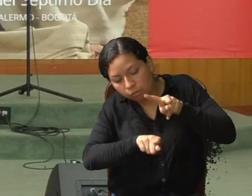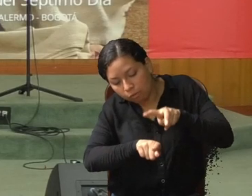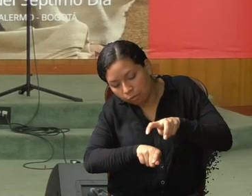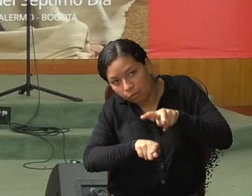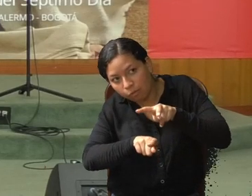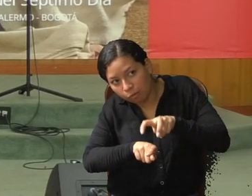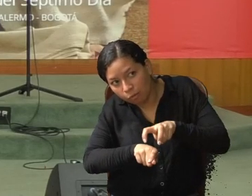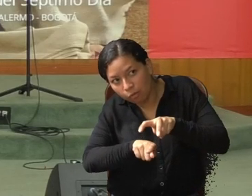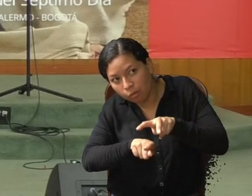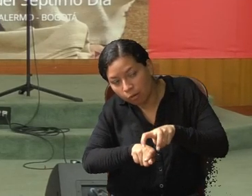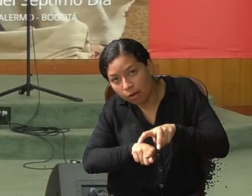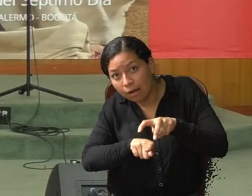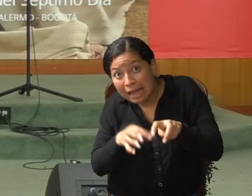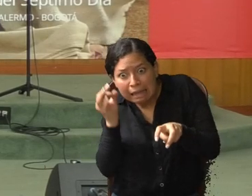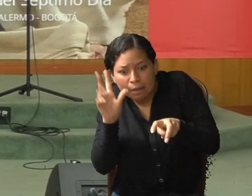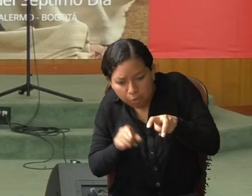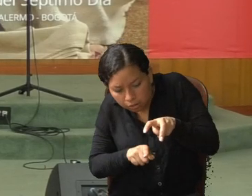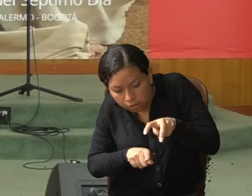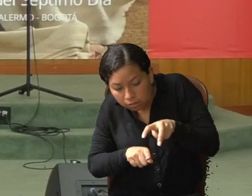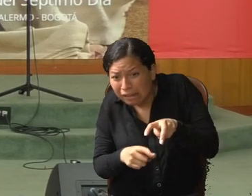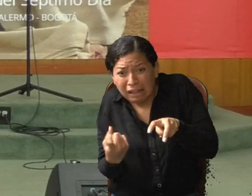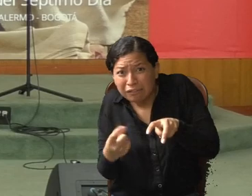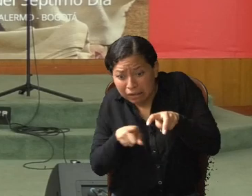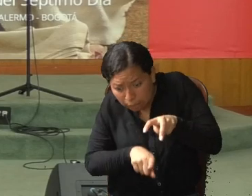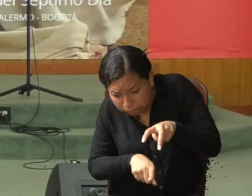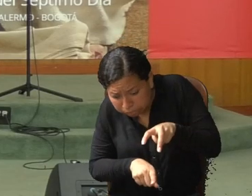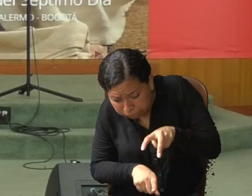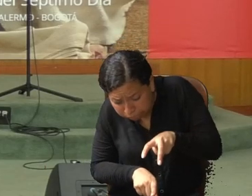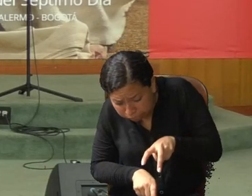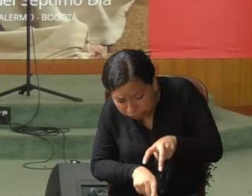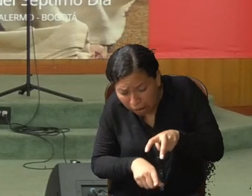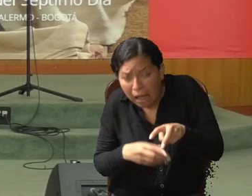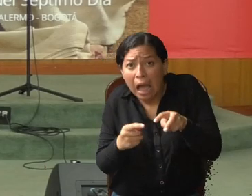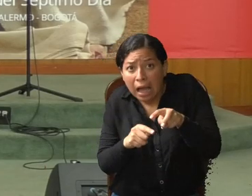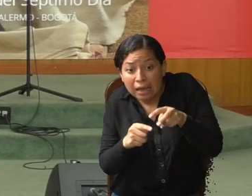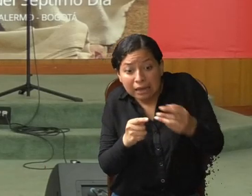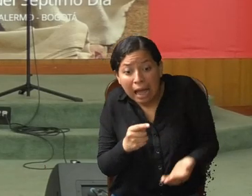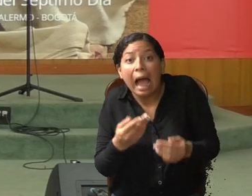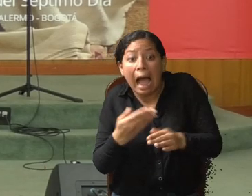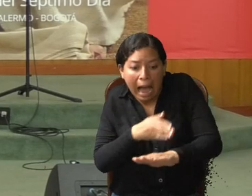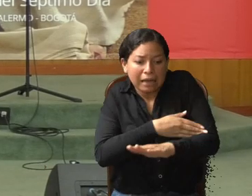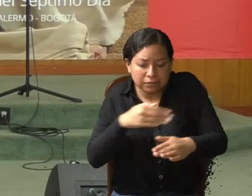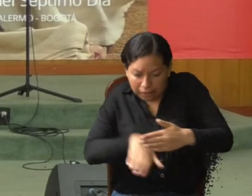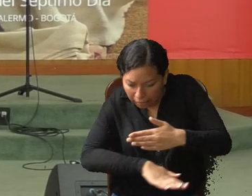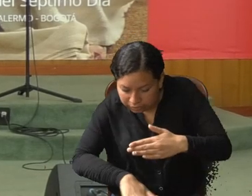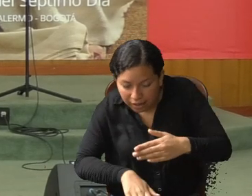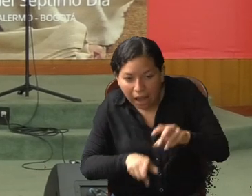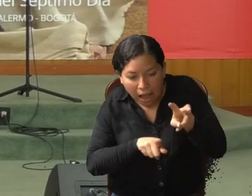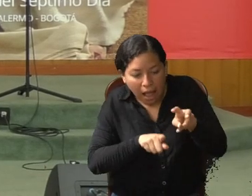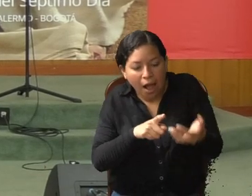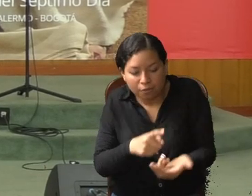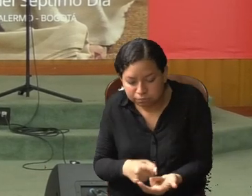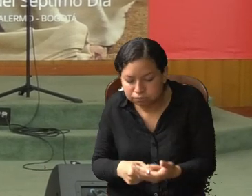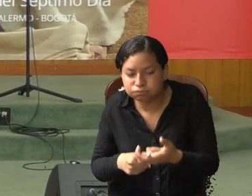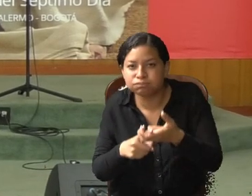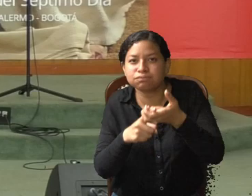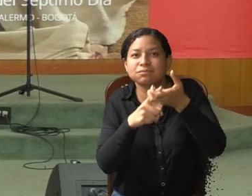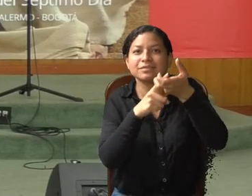abra sus alas, lo acoge con sus alas y acoge completamente el golpe. ¿Saben? Esa acción